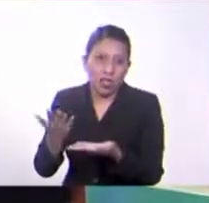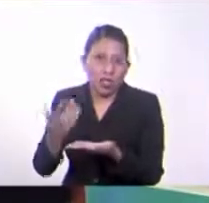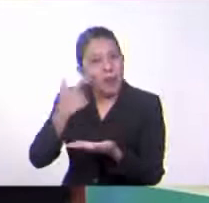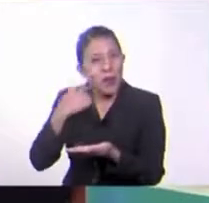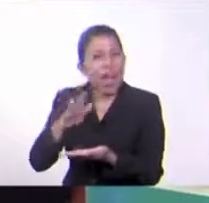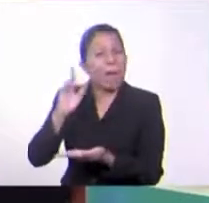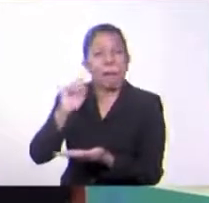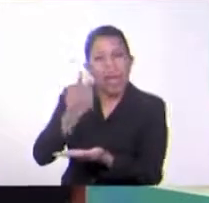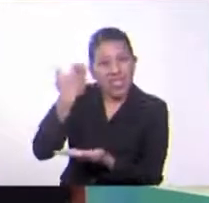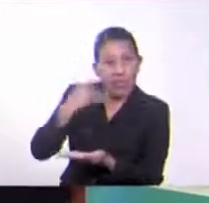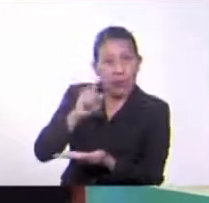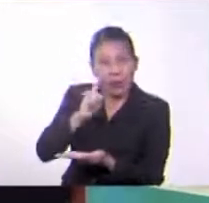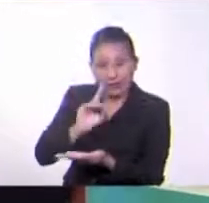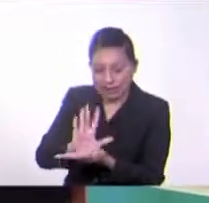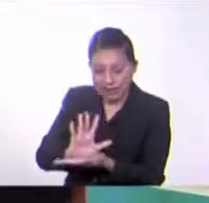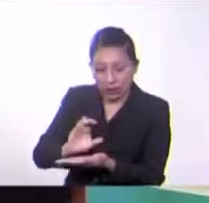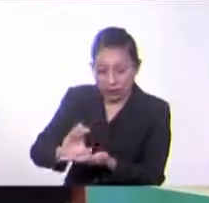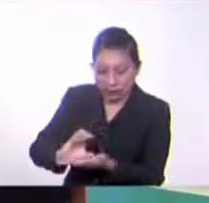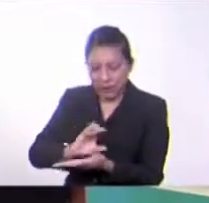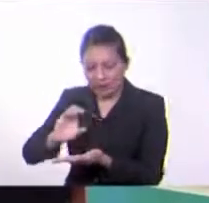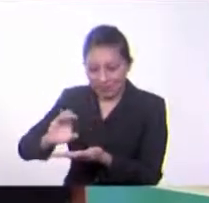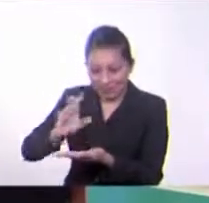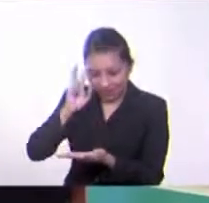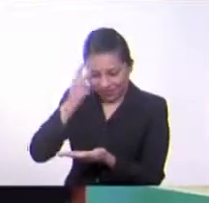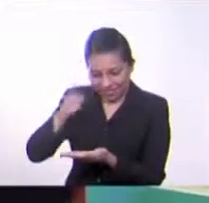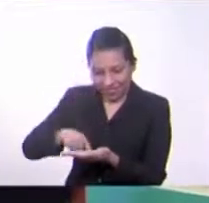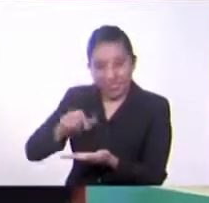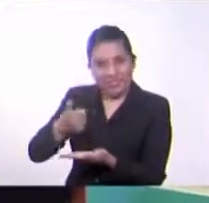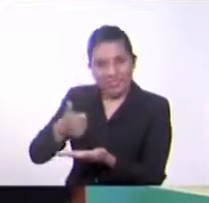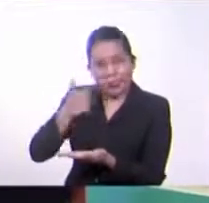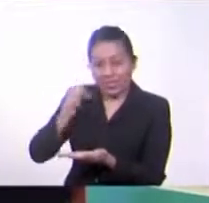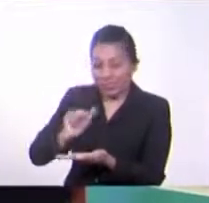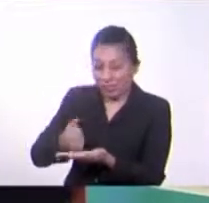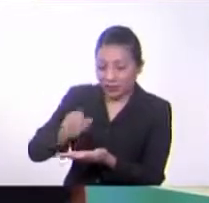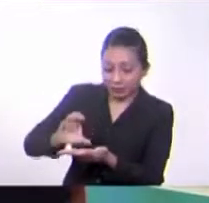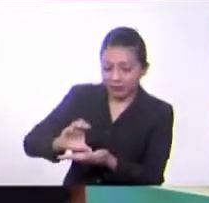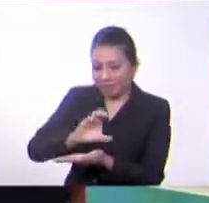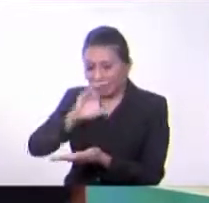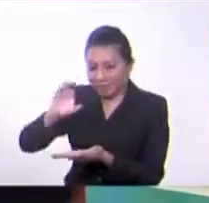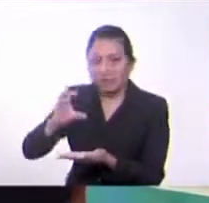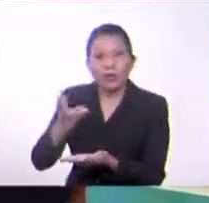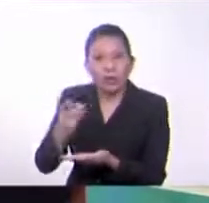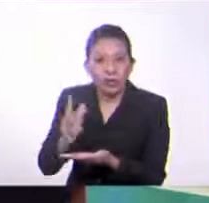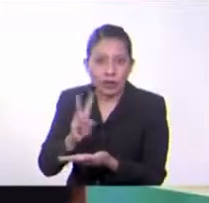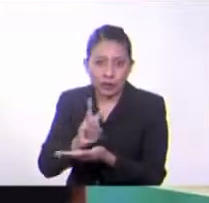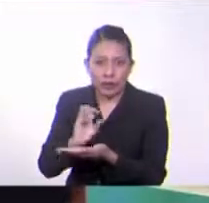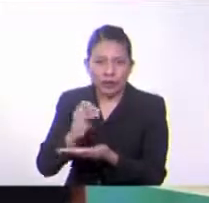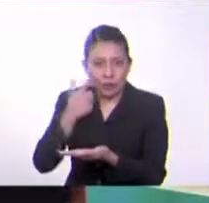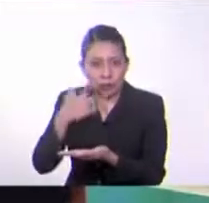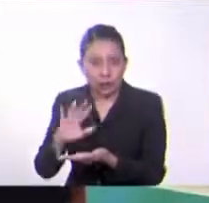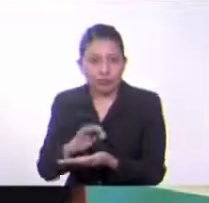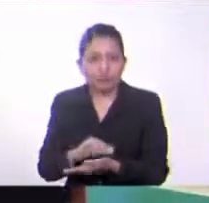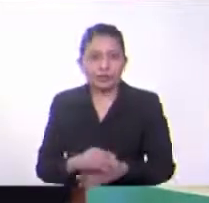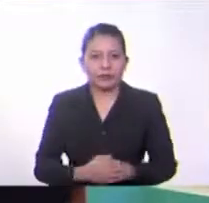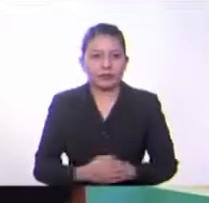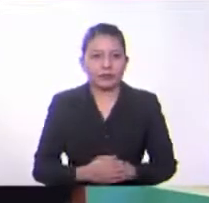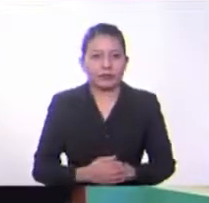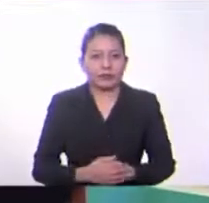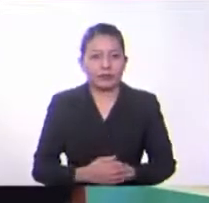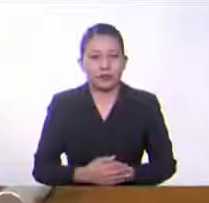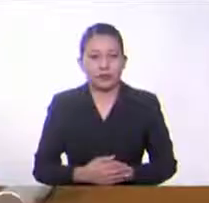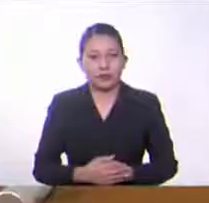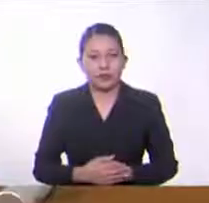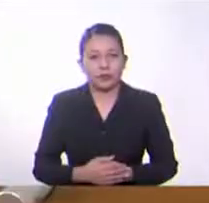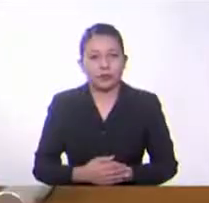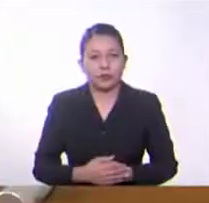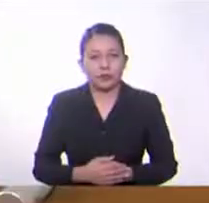2 por 10 es 20. ¡Sí! Vaya. También traje la cantidad de otros 2 minutos.